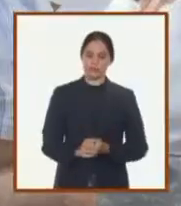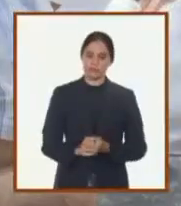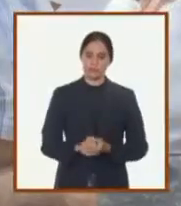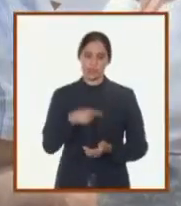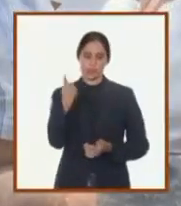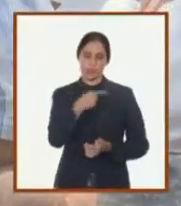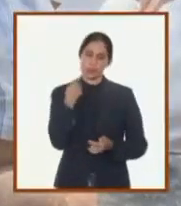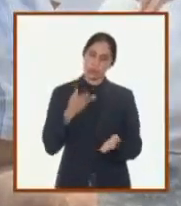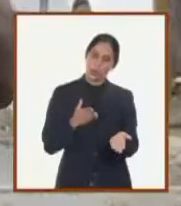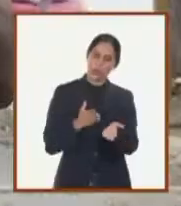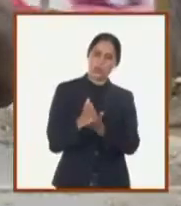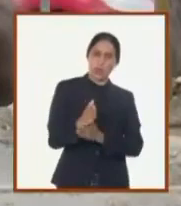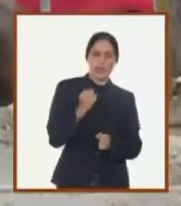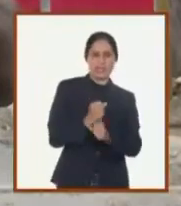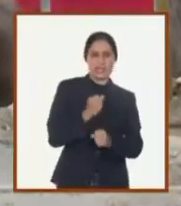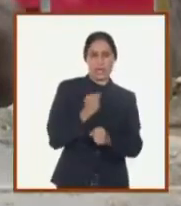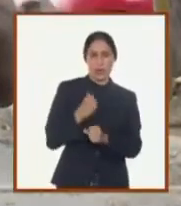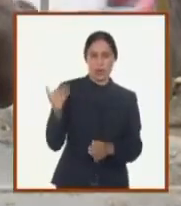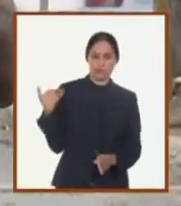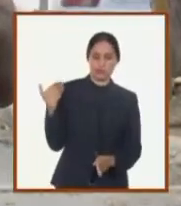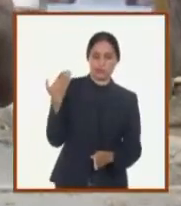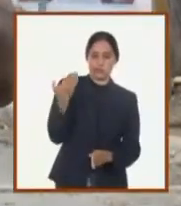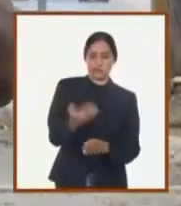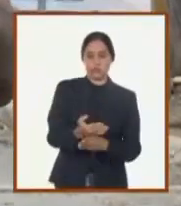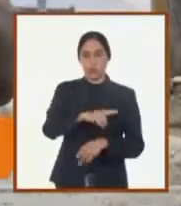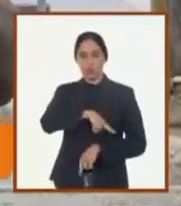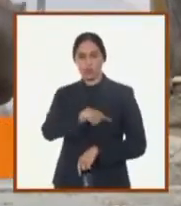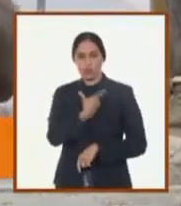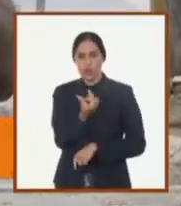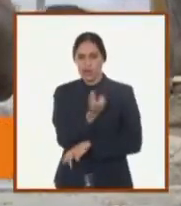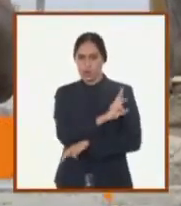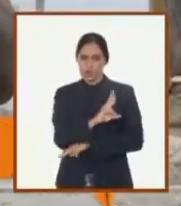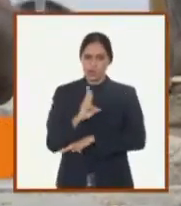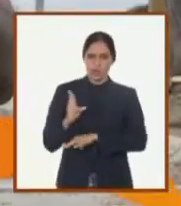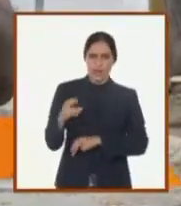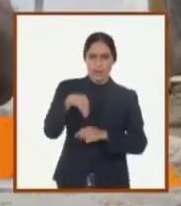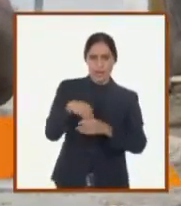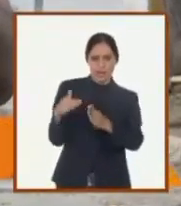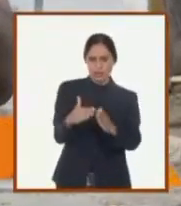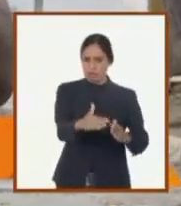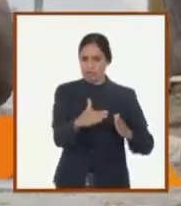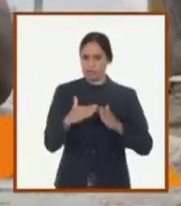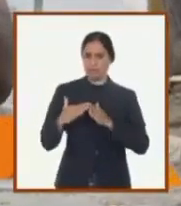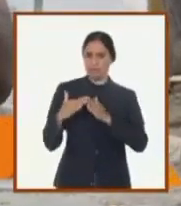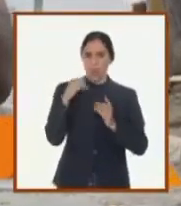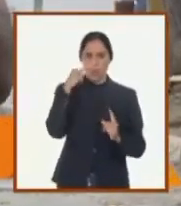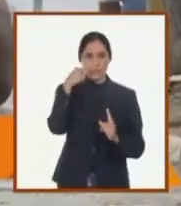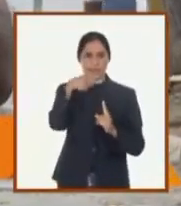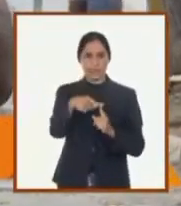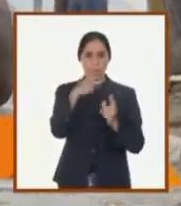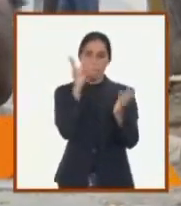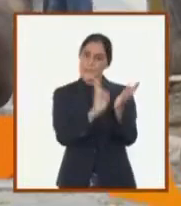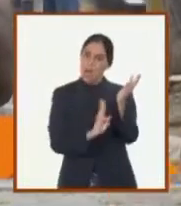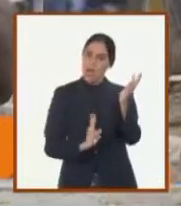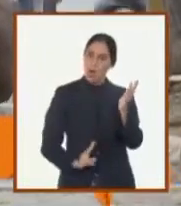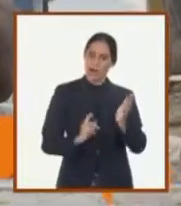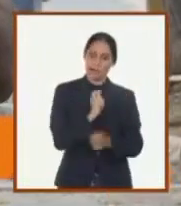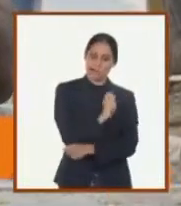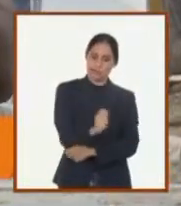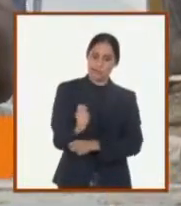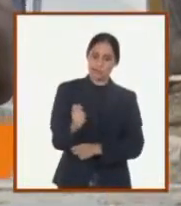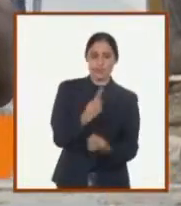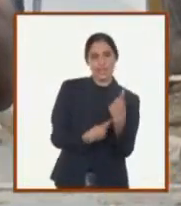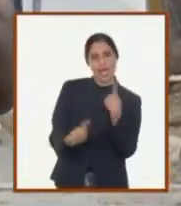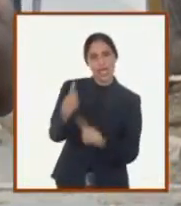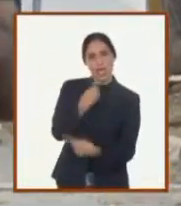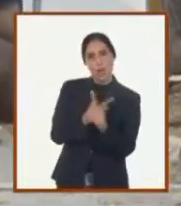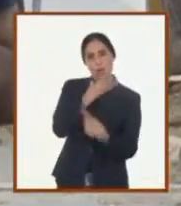juntos Esa labor cultural Revolucionaria comunitaria en función de los valores humanistas y patrióticos de